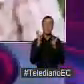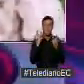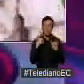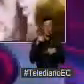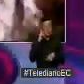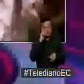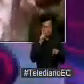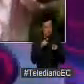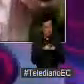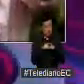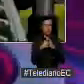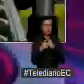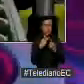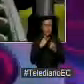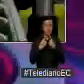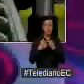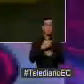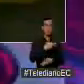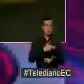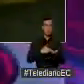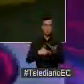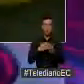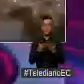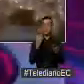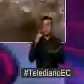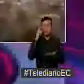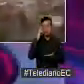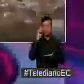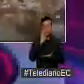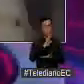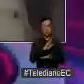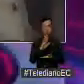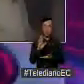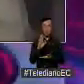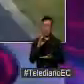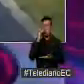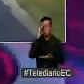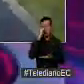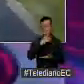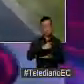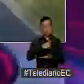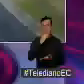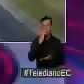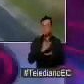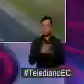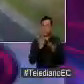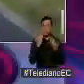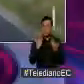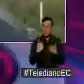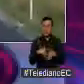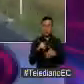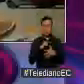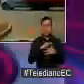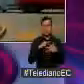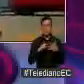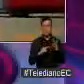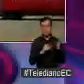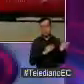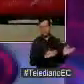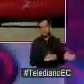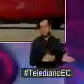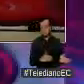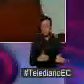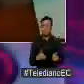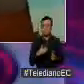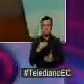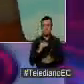las negociaciones y en ese entonces el gobierno lamentablemente decidió salirse de las negociaciones y hubo